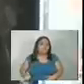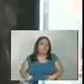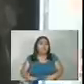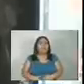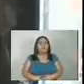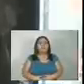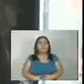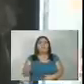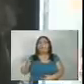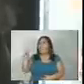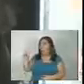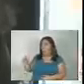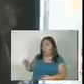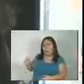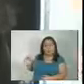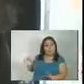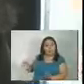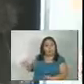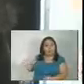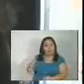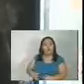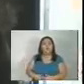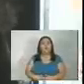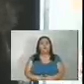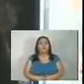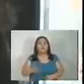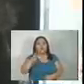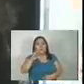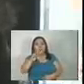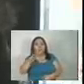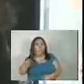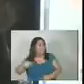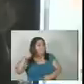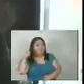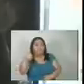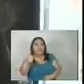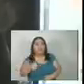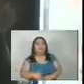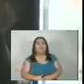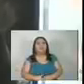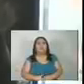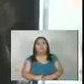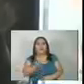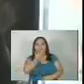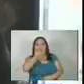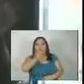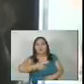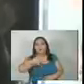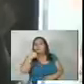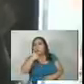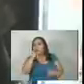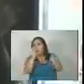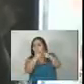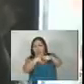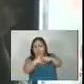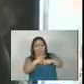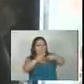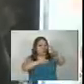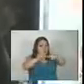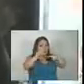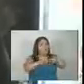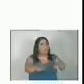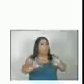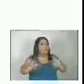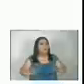¿Y para ustedes ha sido bueno el 2022? Fíjense que sí, la verdad que sí. Todos los cambios que han habido acá han sido